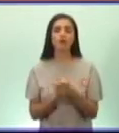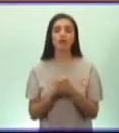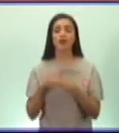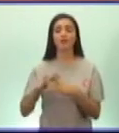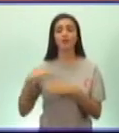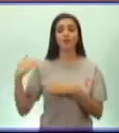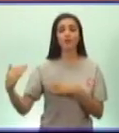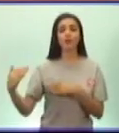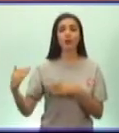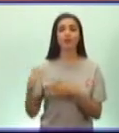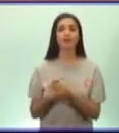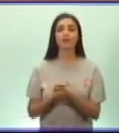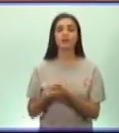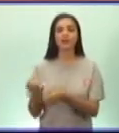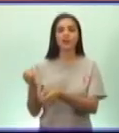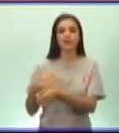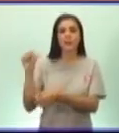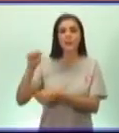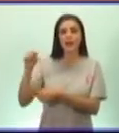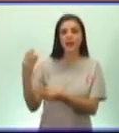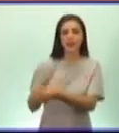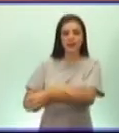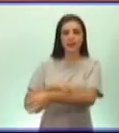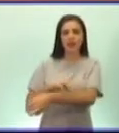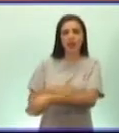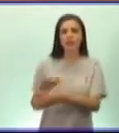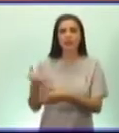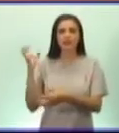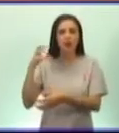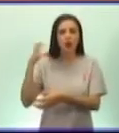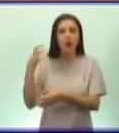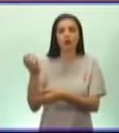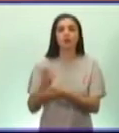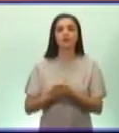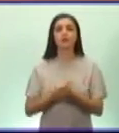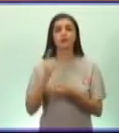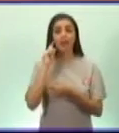dañarnos. Ahora los invito a que observen